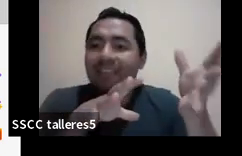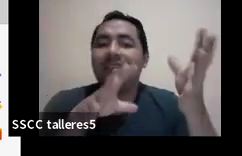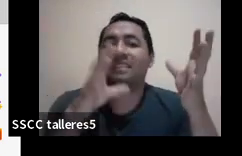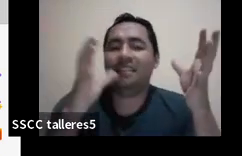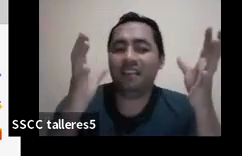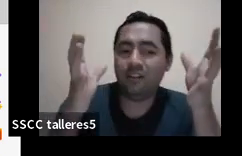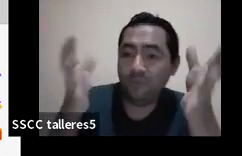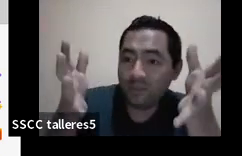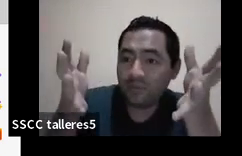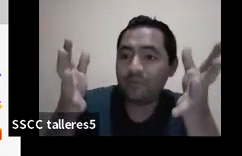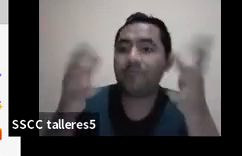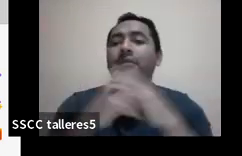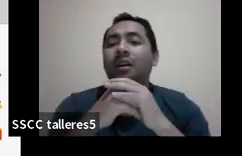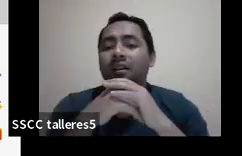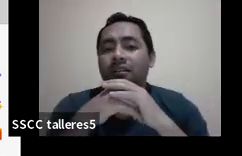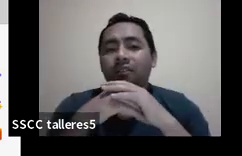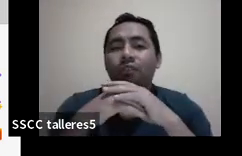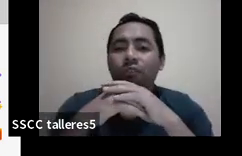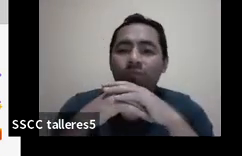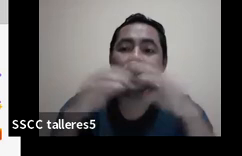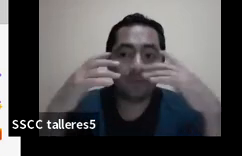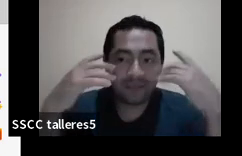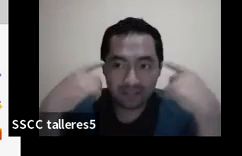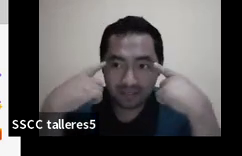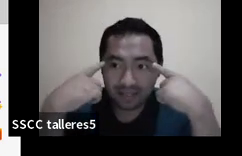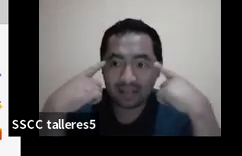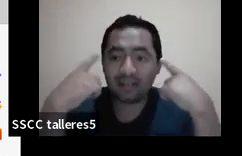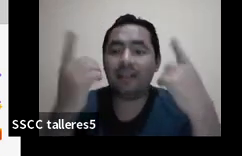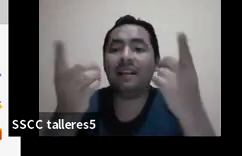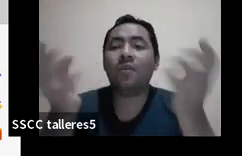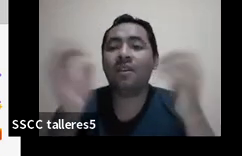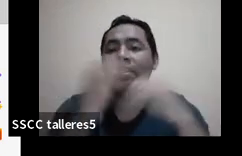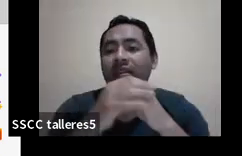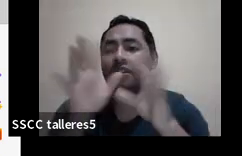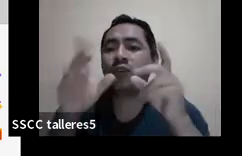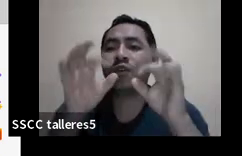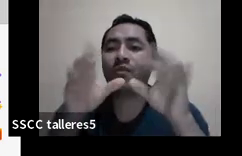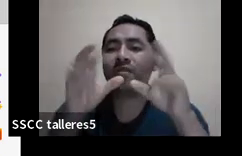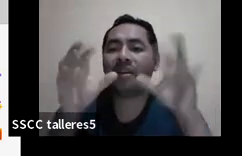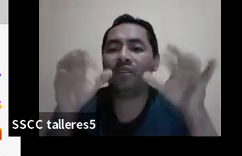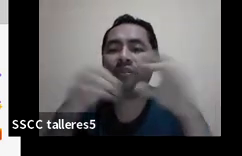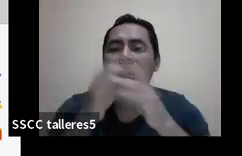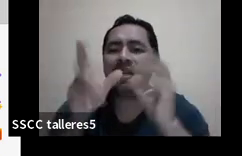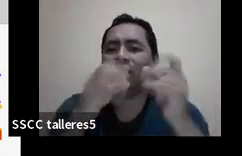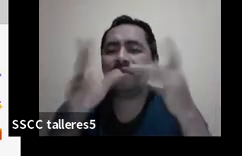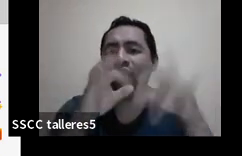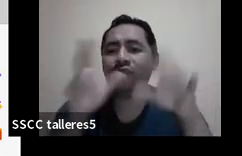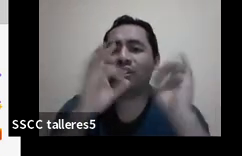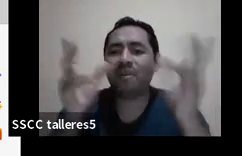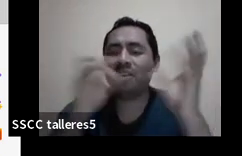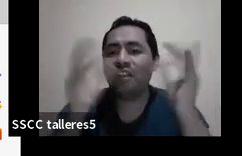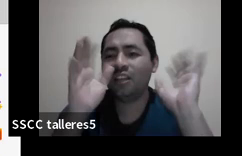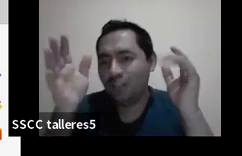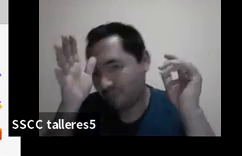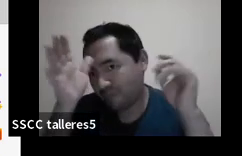de señas es lo mismo, ¿ya? Muchas veces creen que la lengua de señas es solo mover manito. Ah, manito, manito,